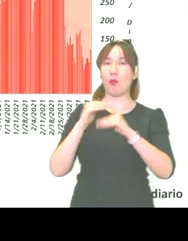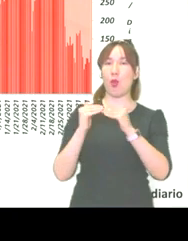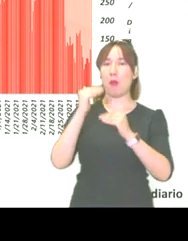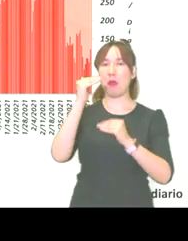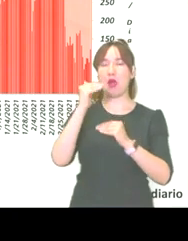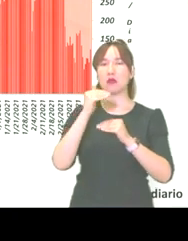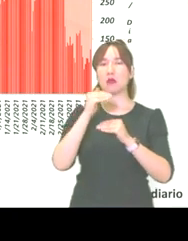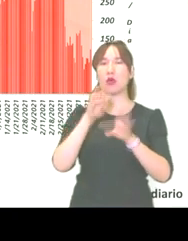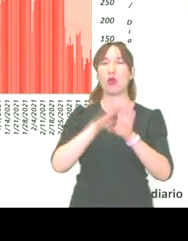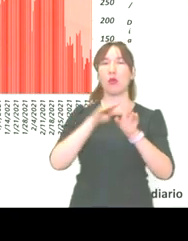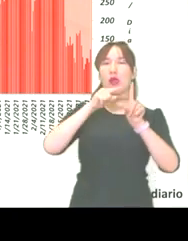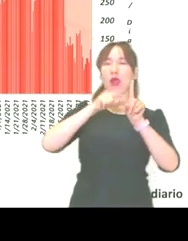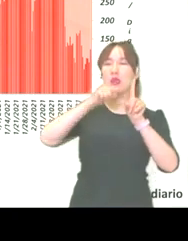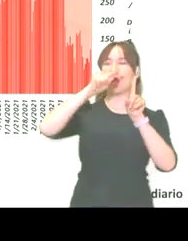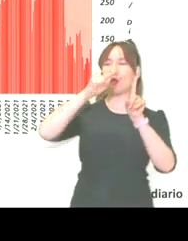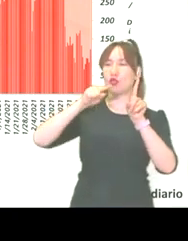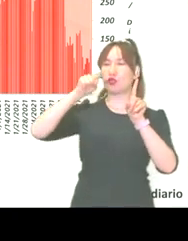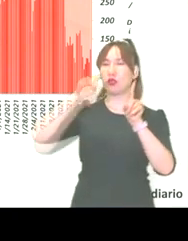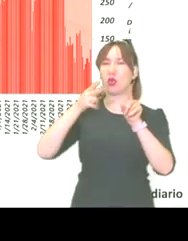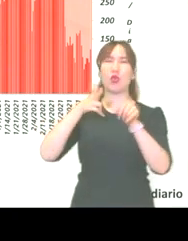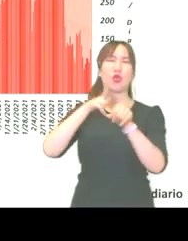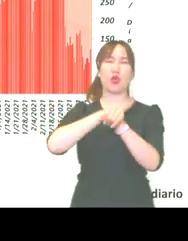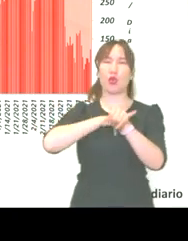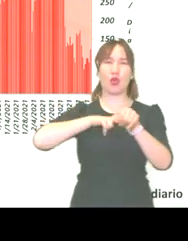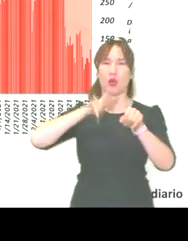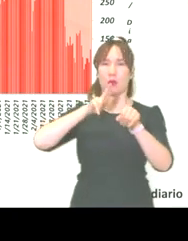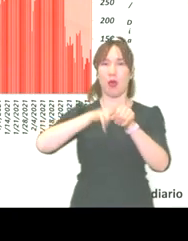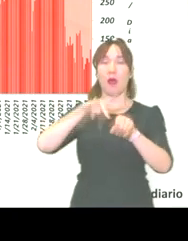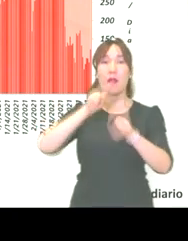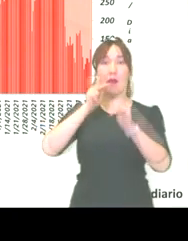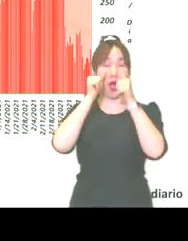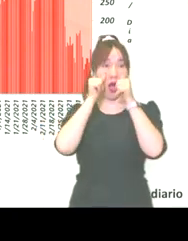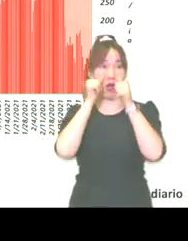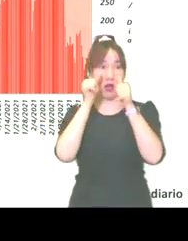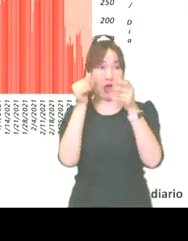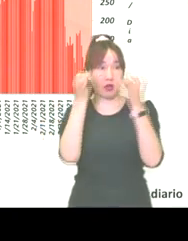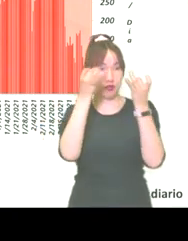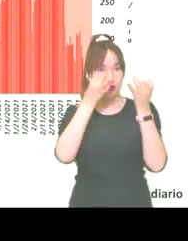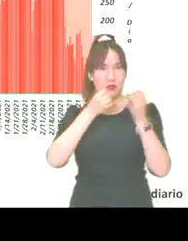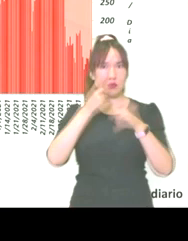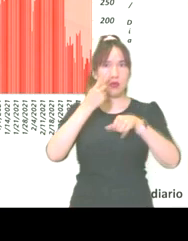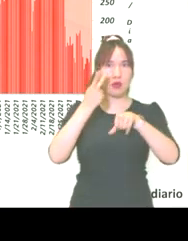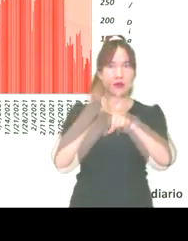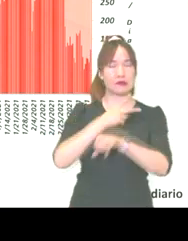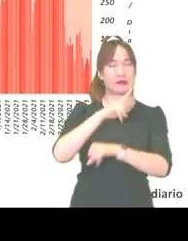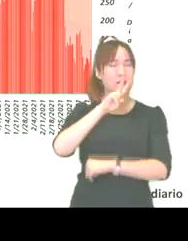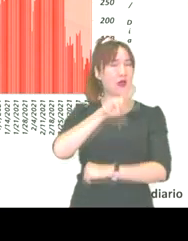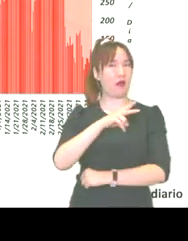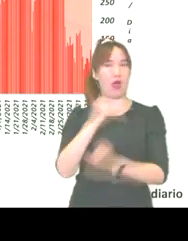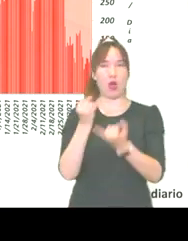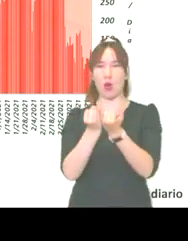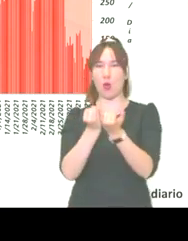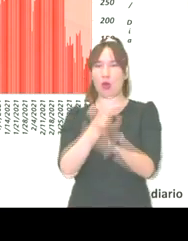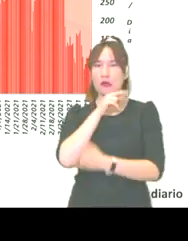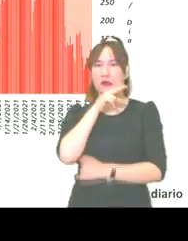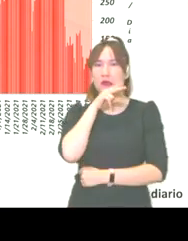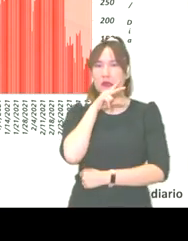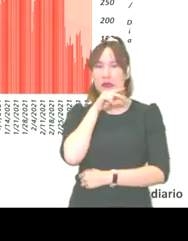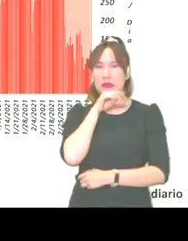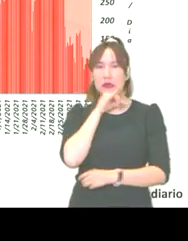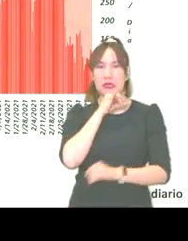son oscilaciones normales, pero vamos a estar muy atentos a lo que está ocurriendo. Desde luego que nos preocupa mucho la